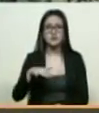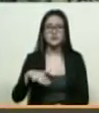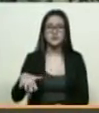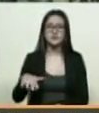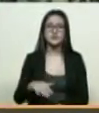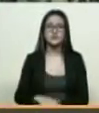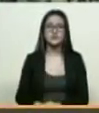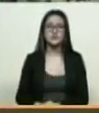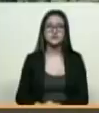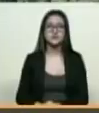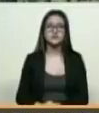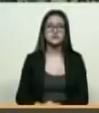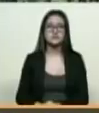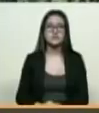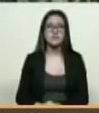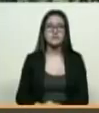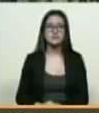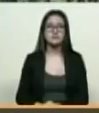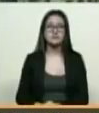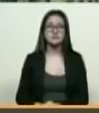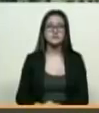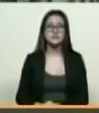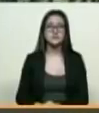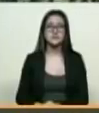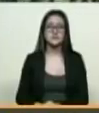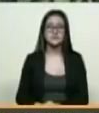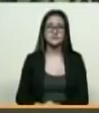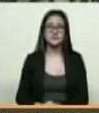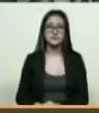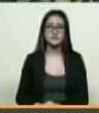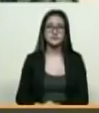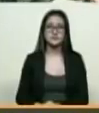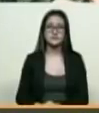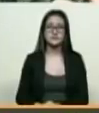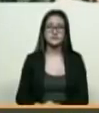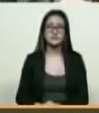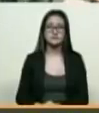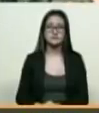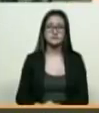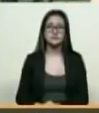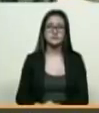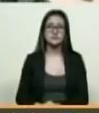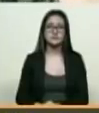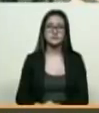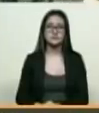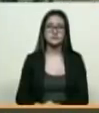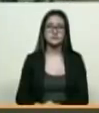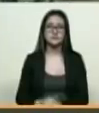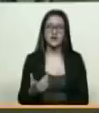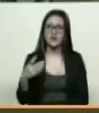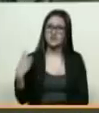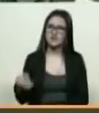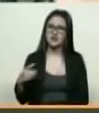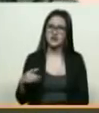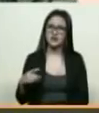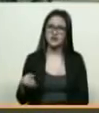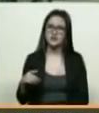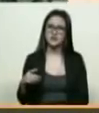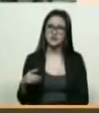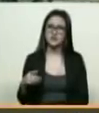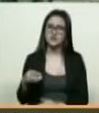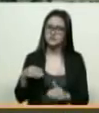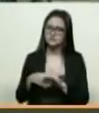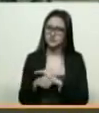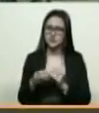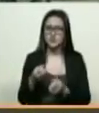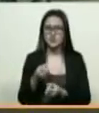para perturbarlo en su tranquilidad, para perturbarle su derecho al acceso